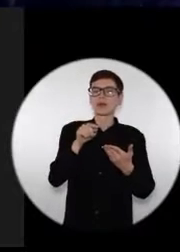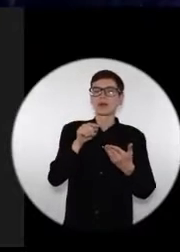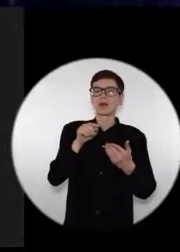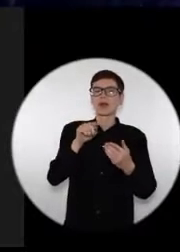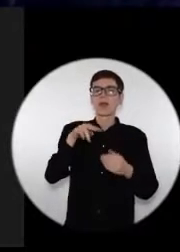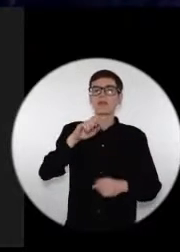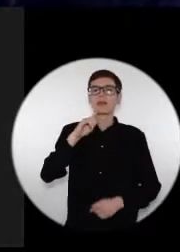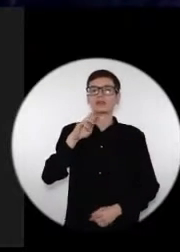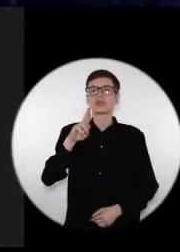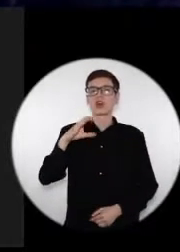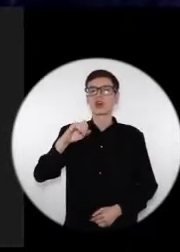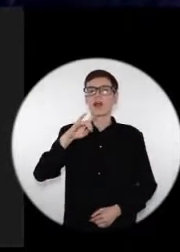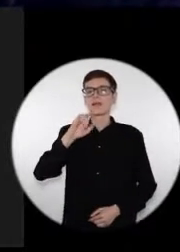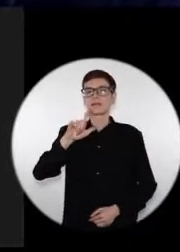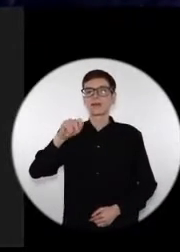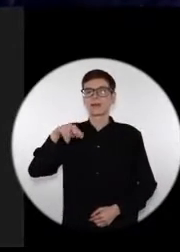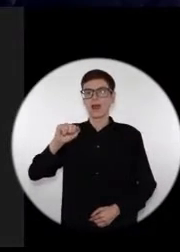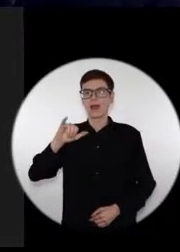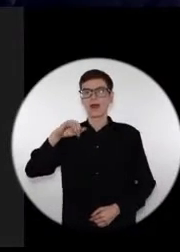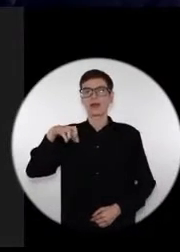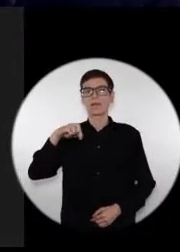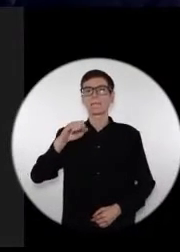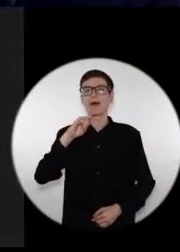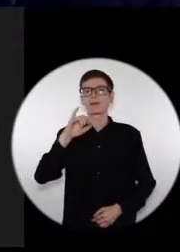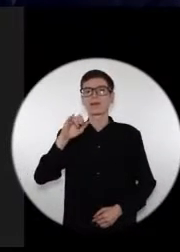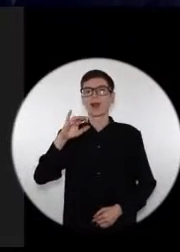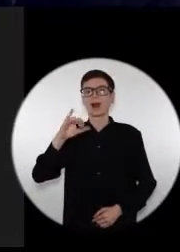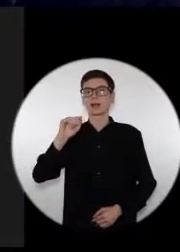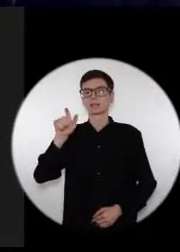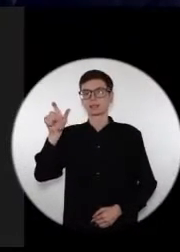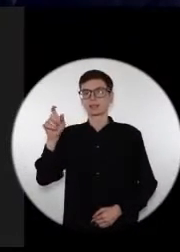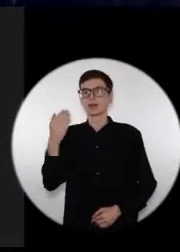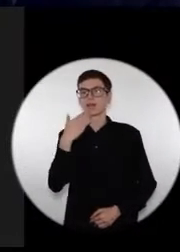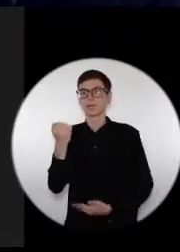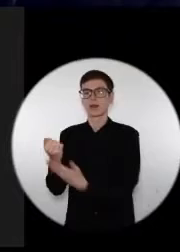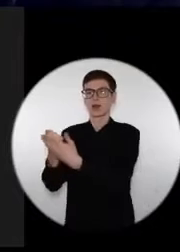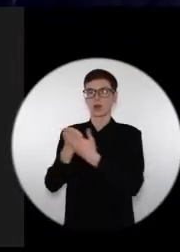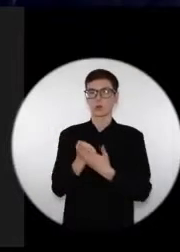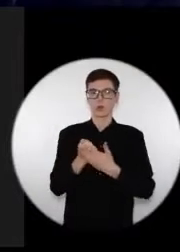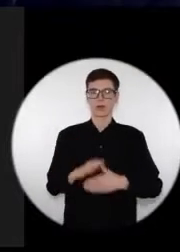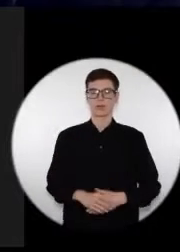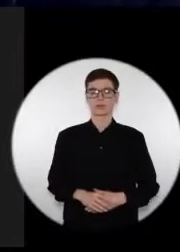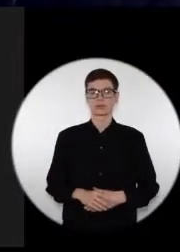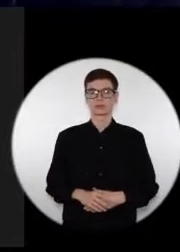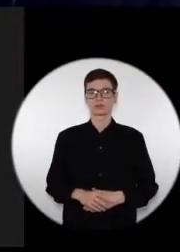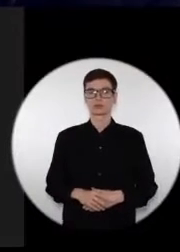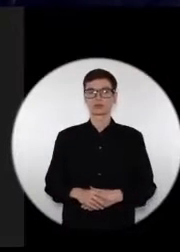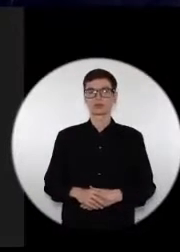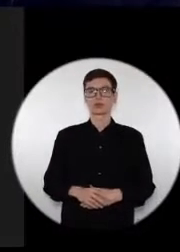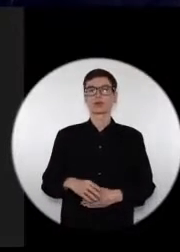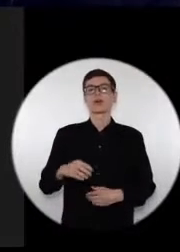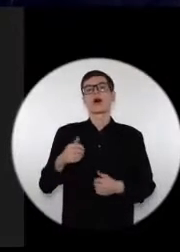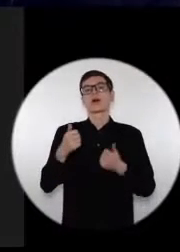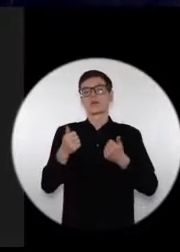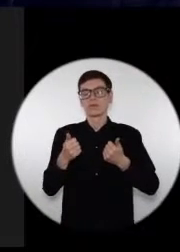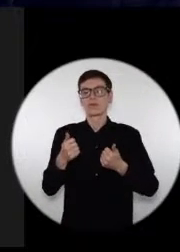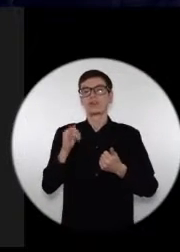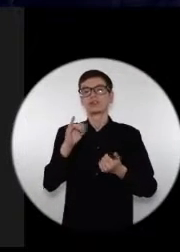que nos ayudan y que están en el equipo que es néstor cantillana y la peli garcía super